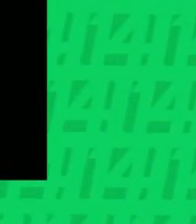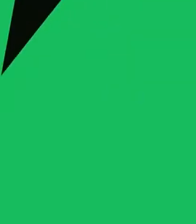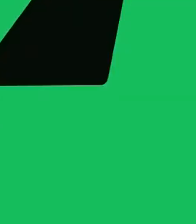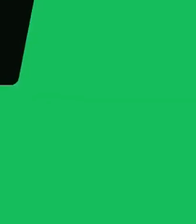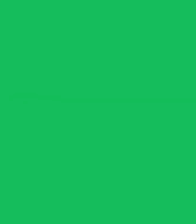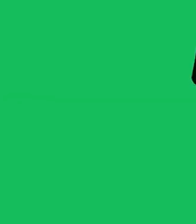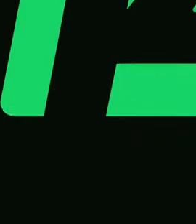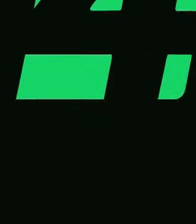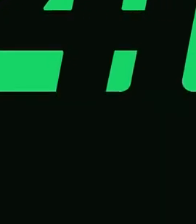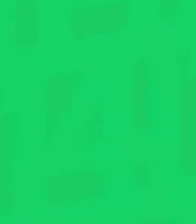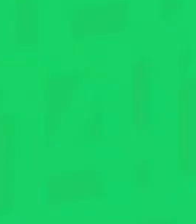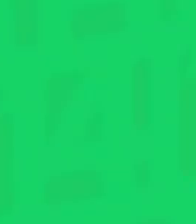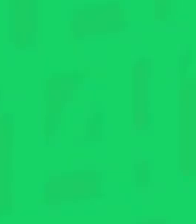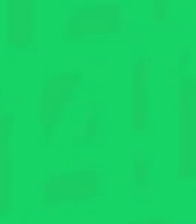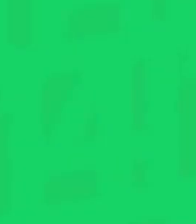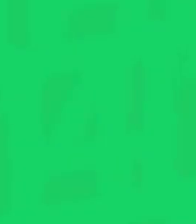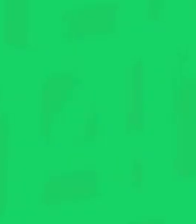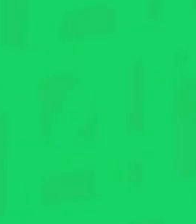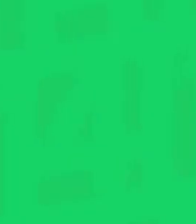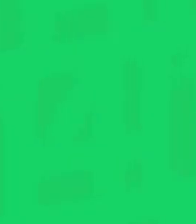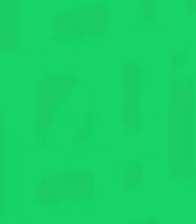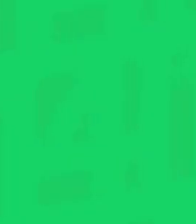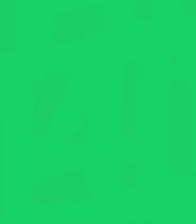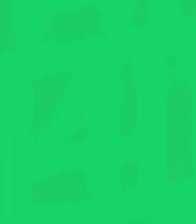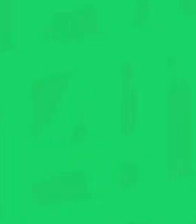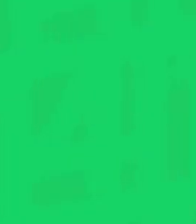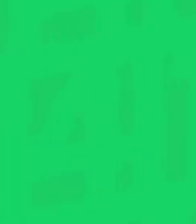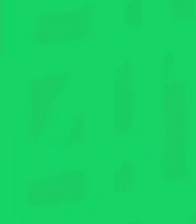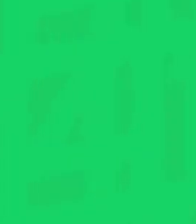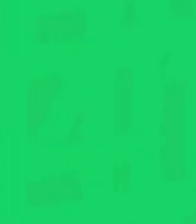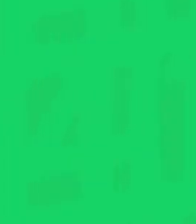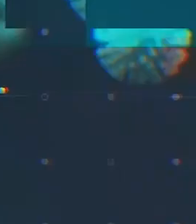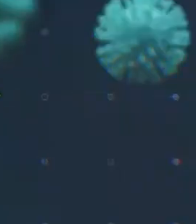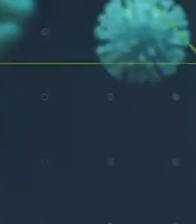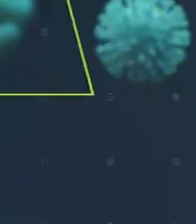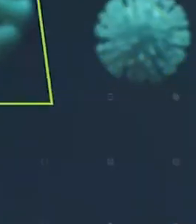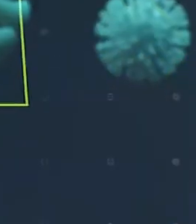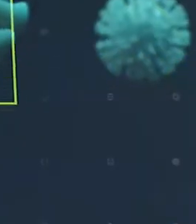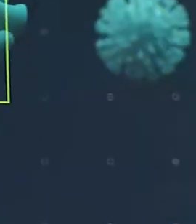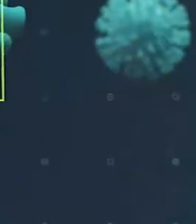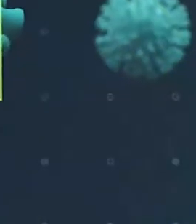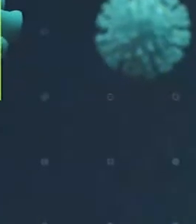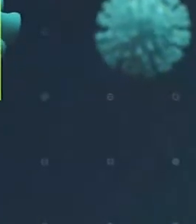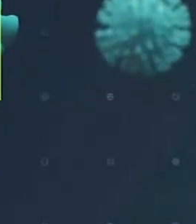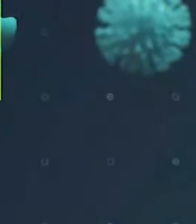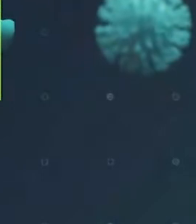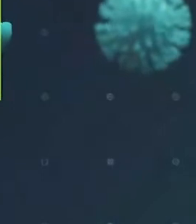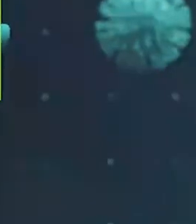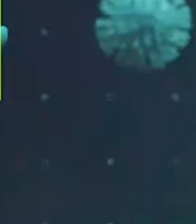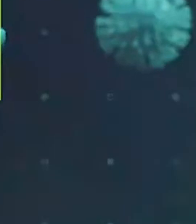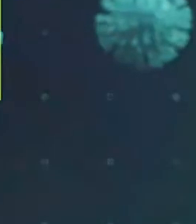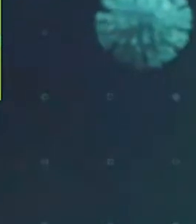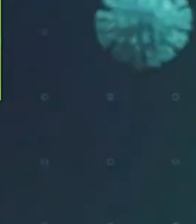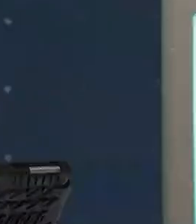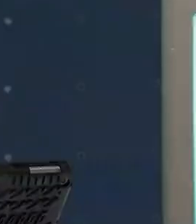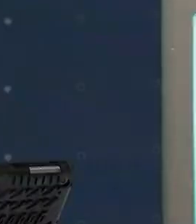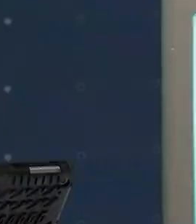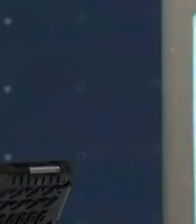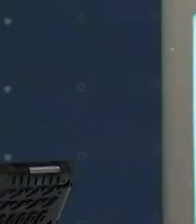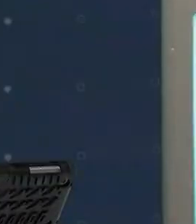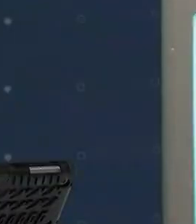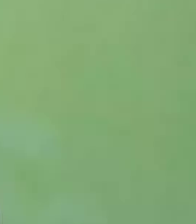horas. Canal 14. Tus causas, tu canal. Canal 14 presenta Consulta Directa,